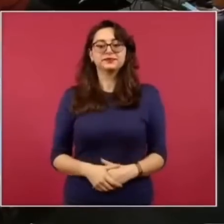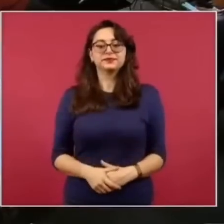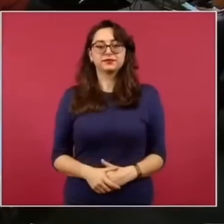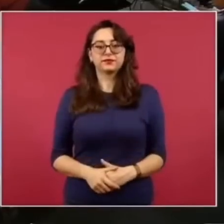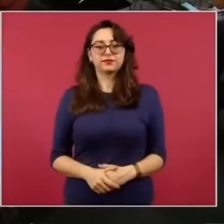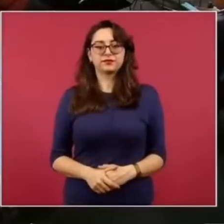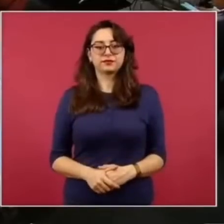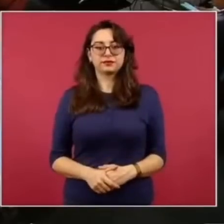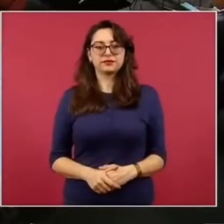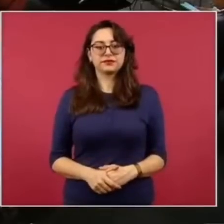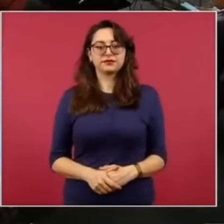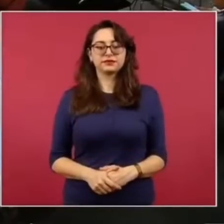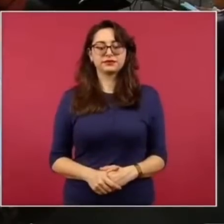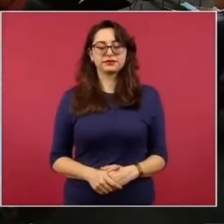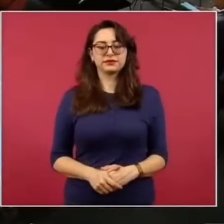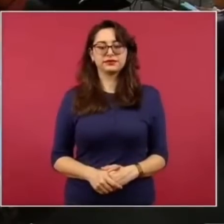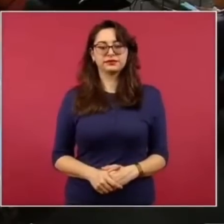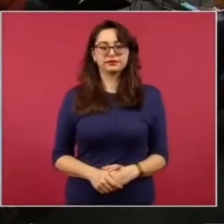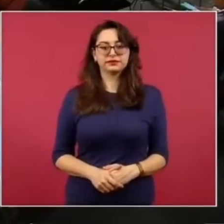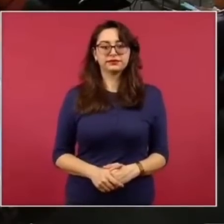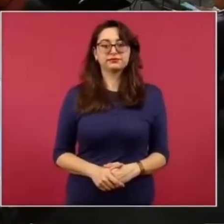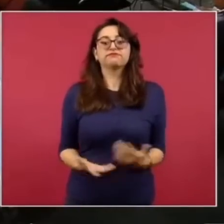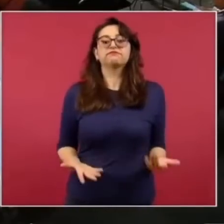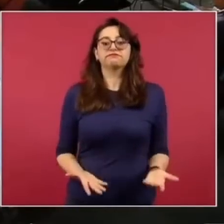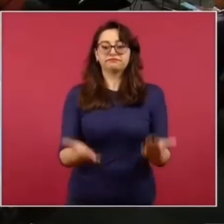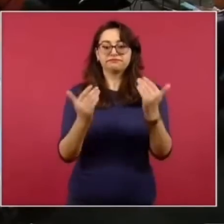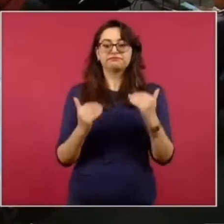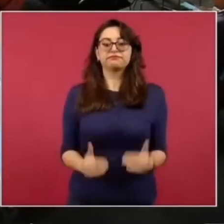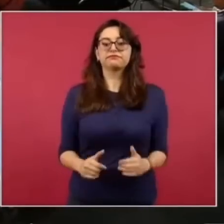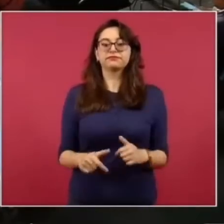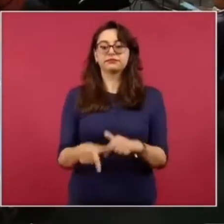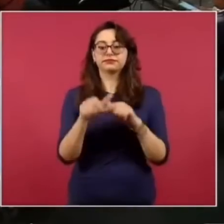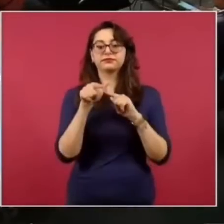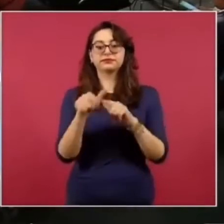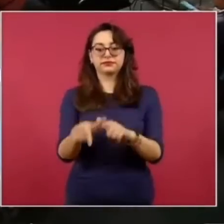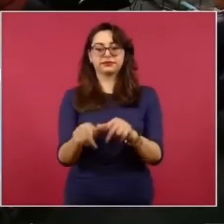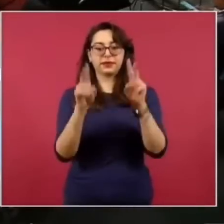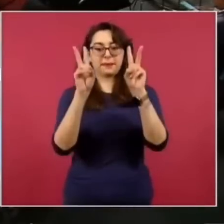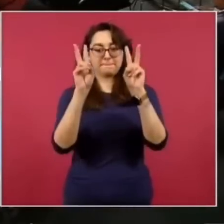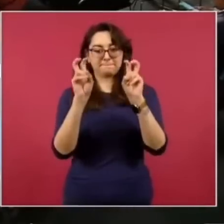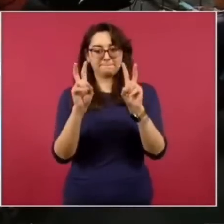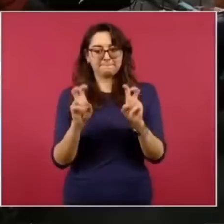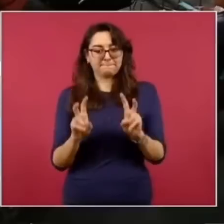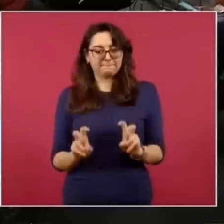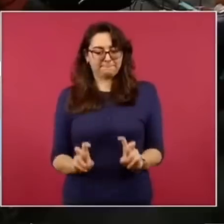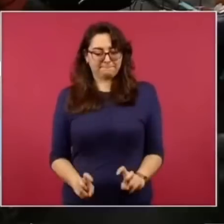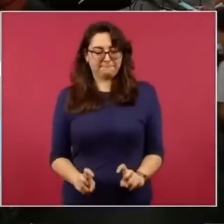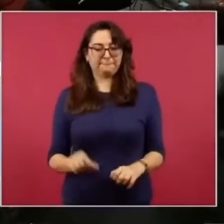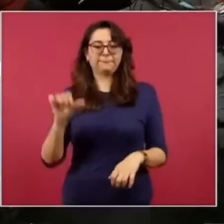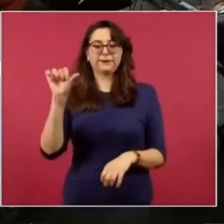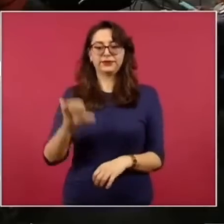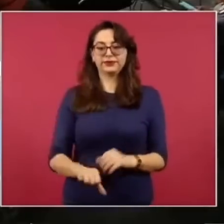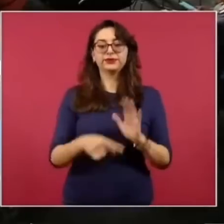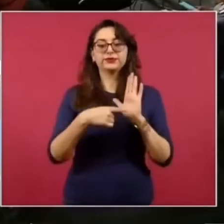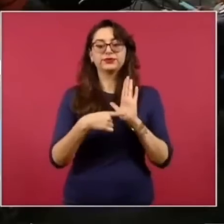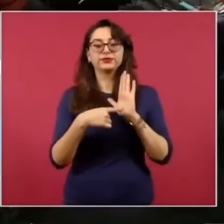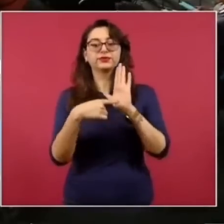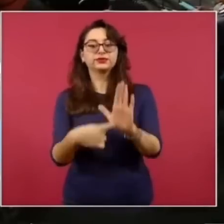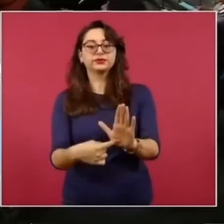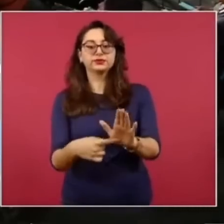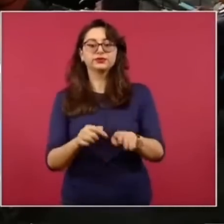Bien, pues empezamos. Bueno, vamos a continuar con la agenda para el día de hoy. Como ustedes ya saben,